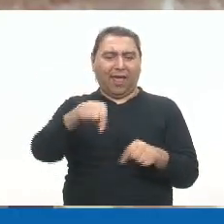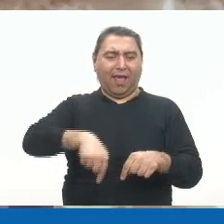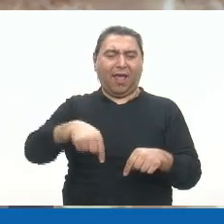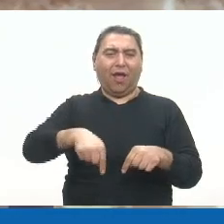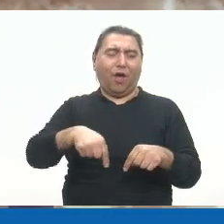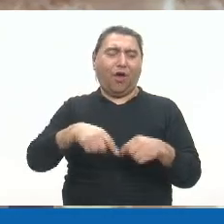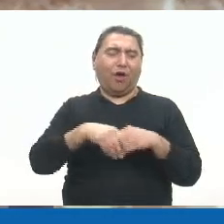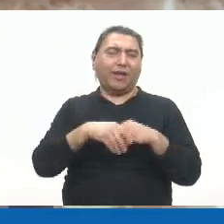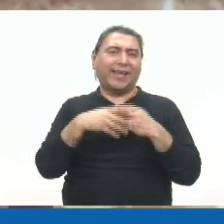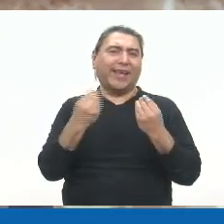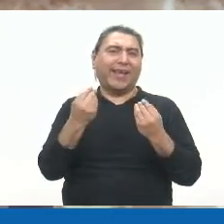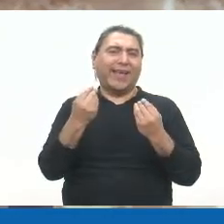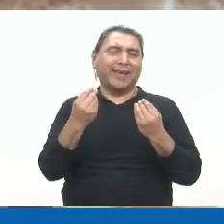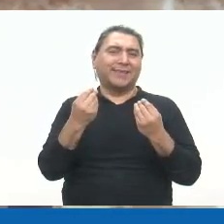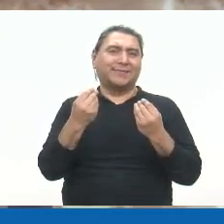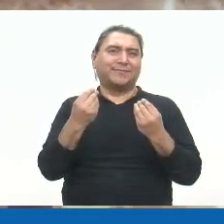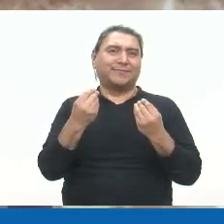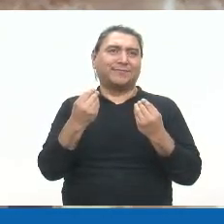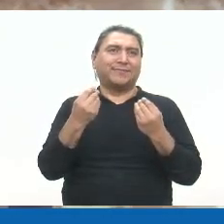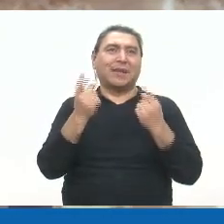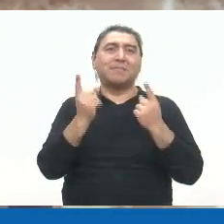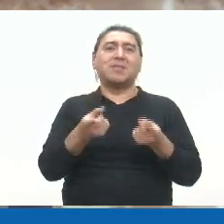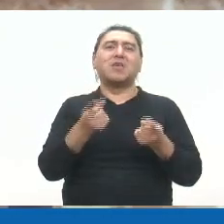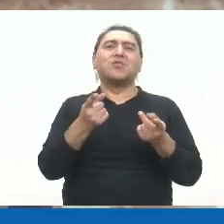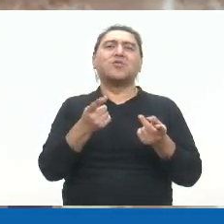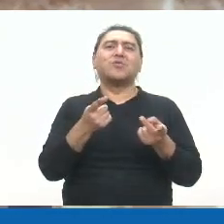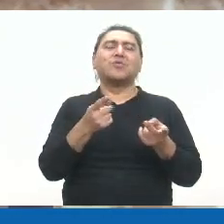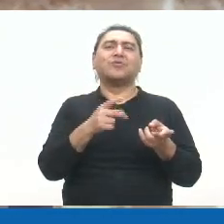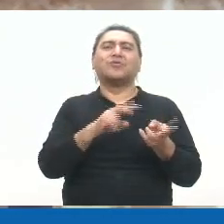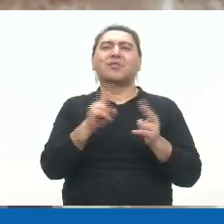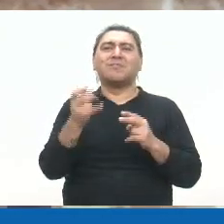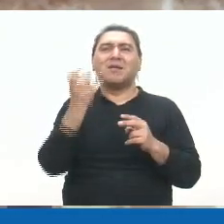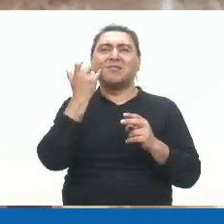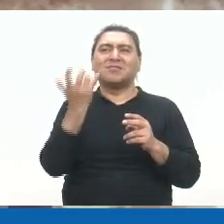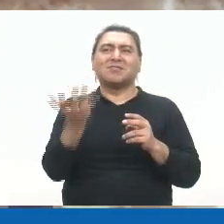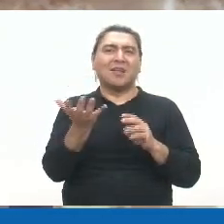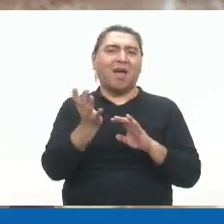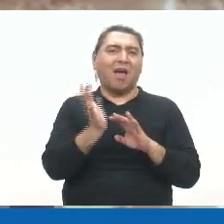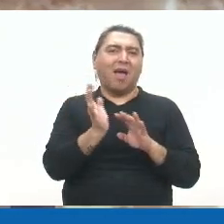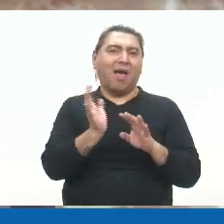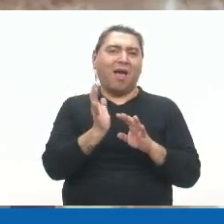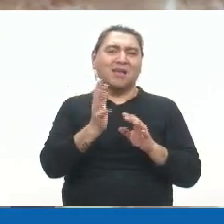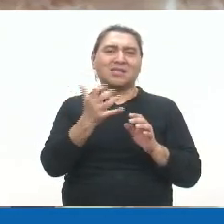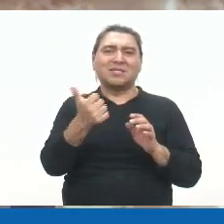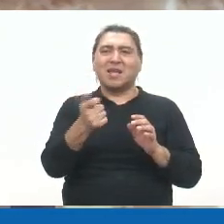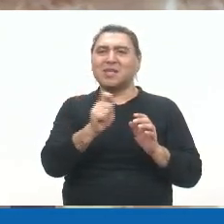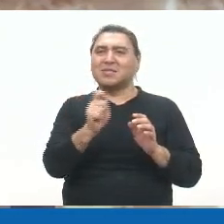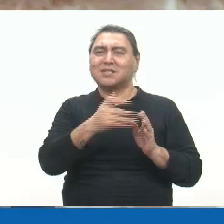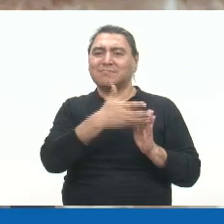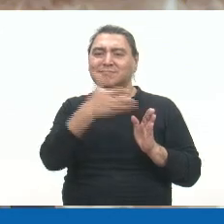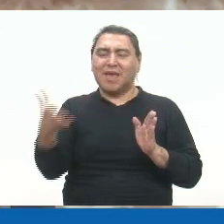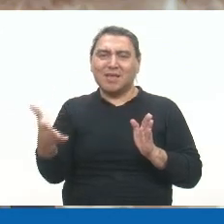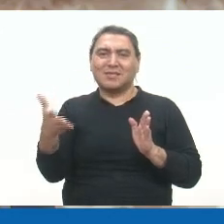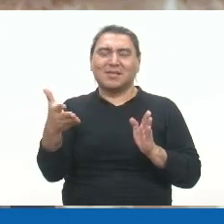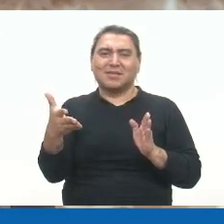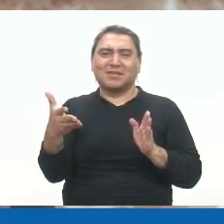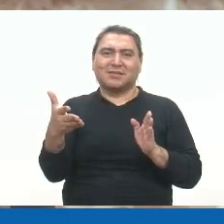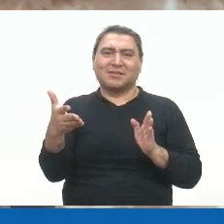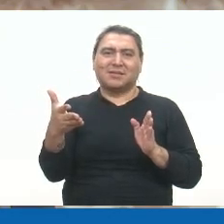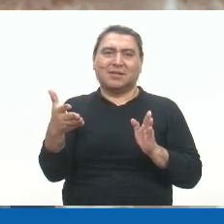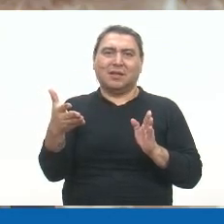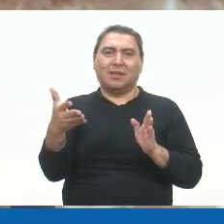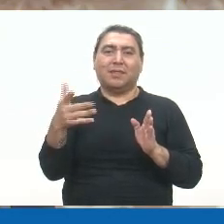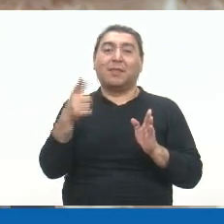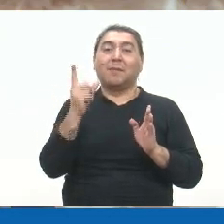tiene que ver con un recorrido que venimos haciendo en estos últimos 6 meses desde la